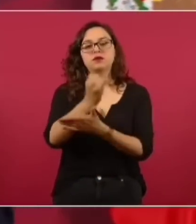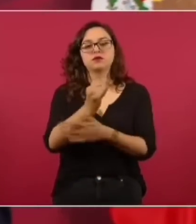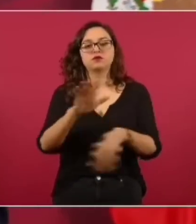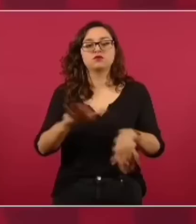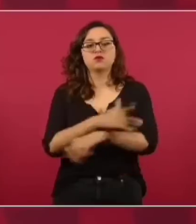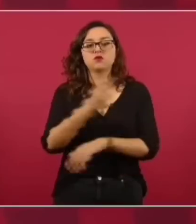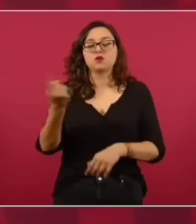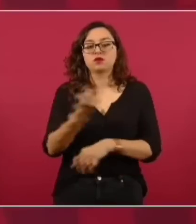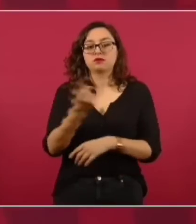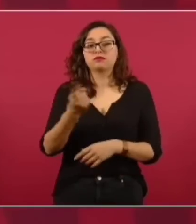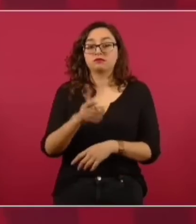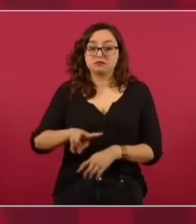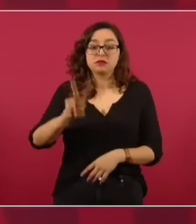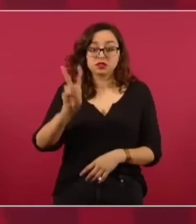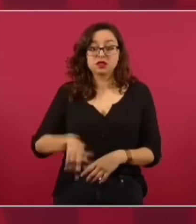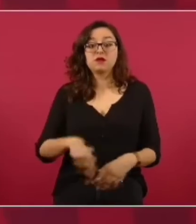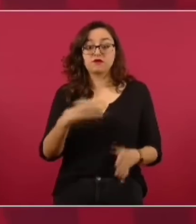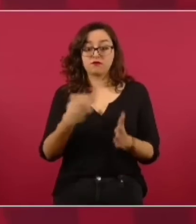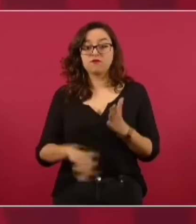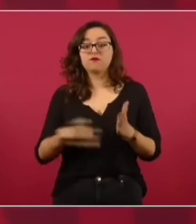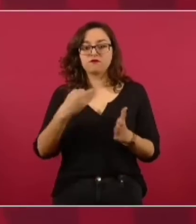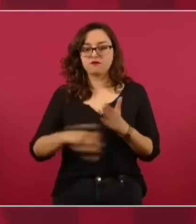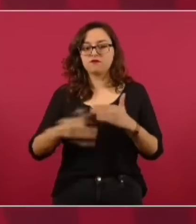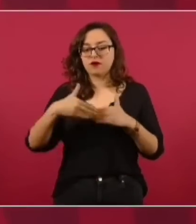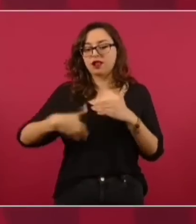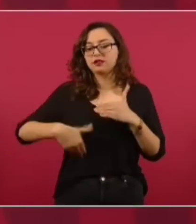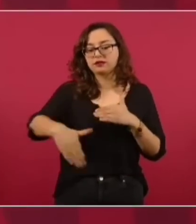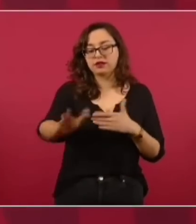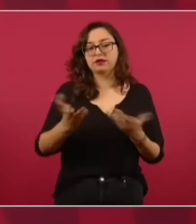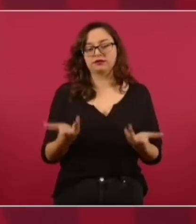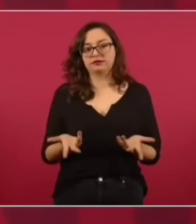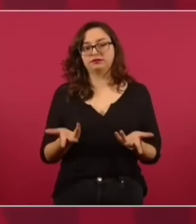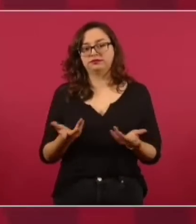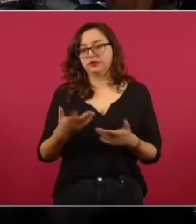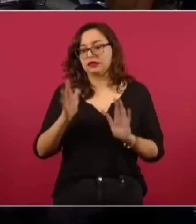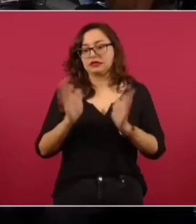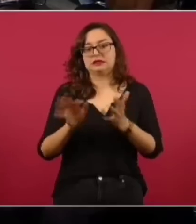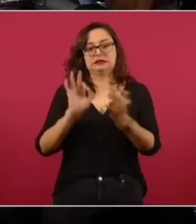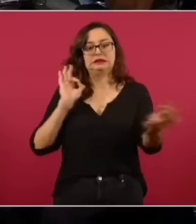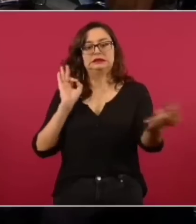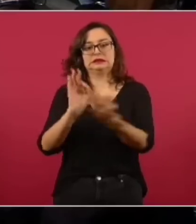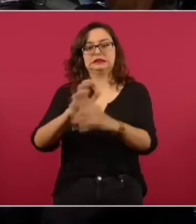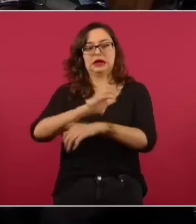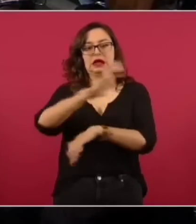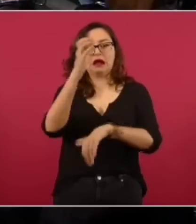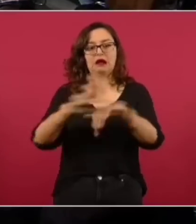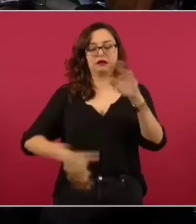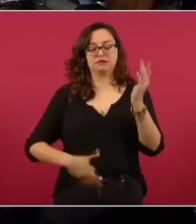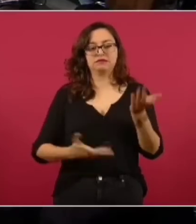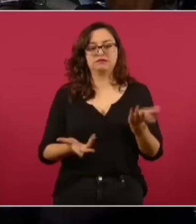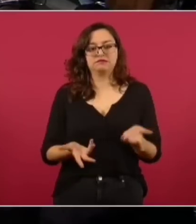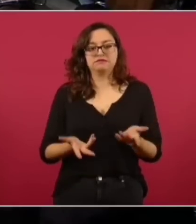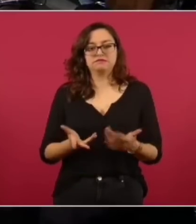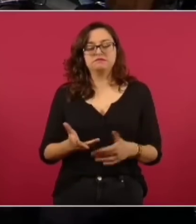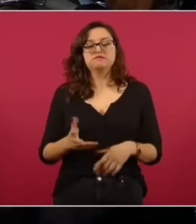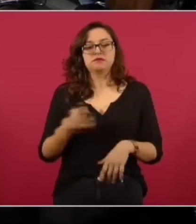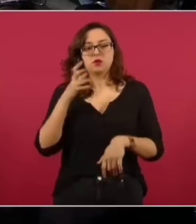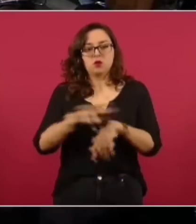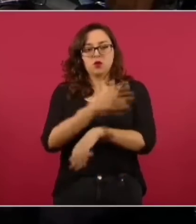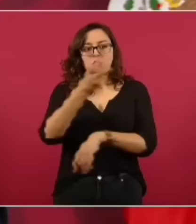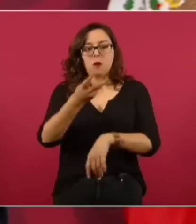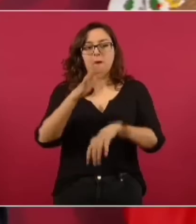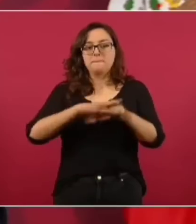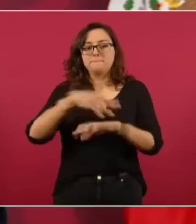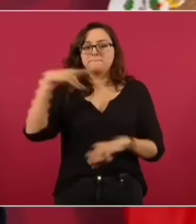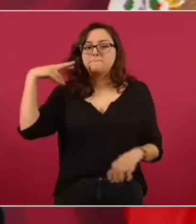nos faltan cosas y no quiero que se nos quede nada. Y entre más pronto se